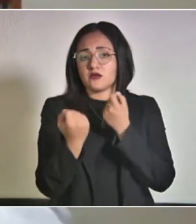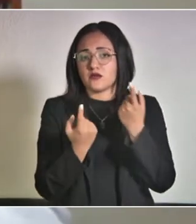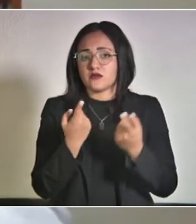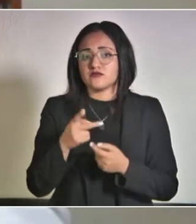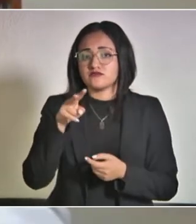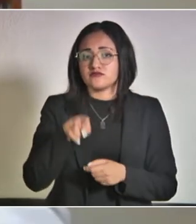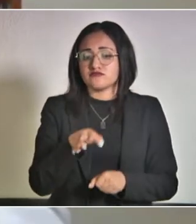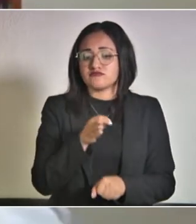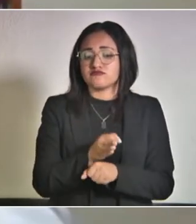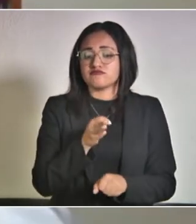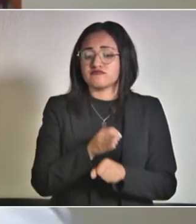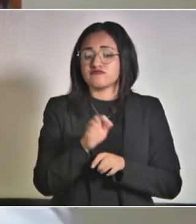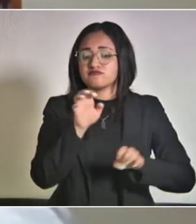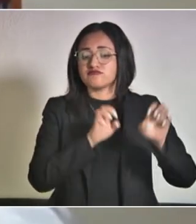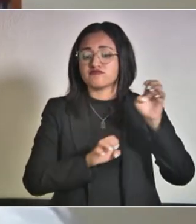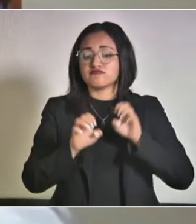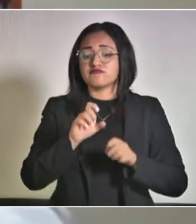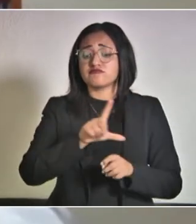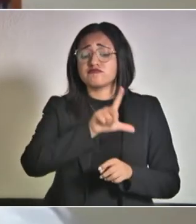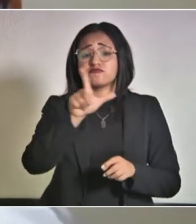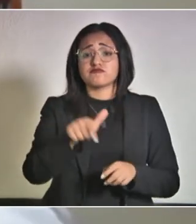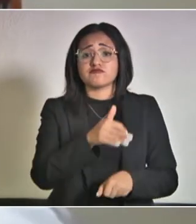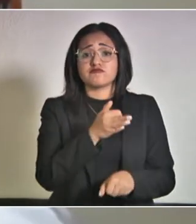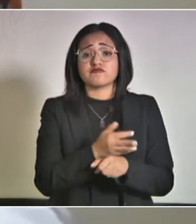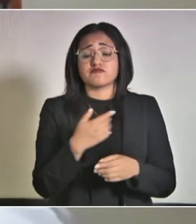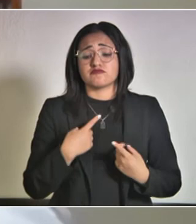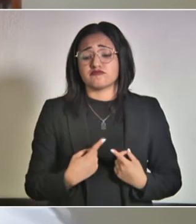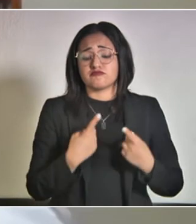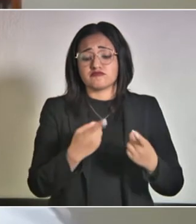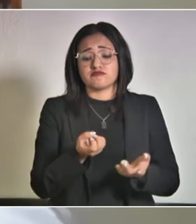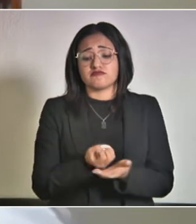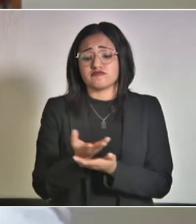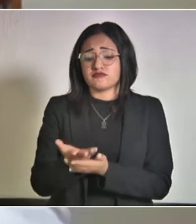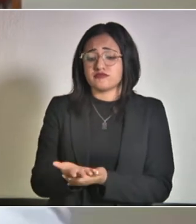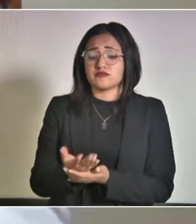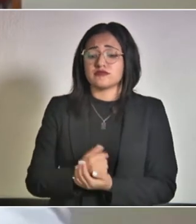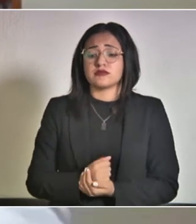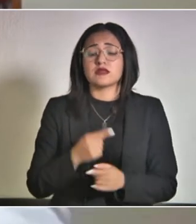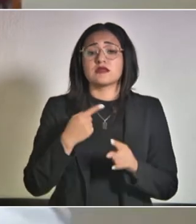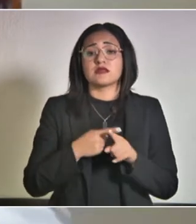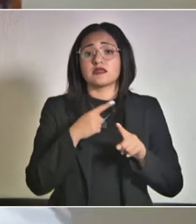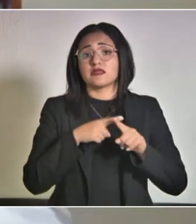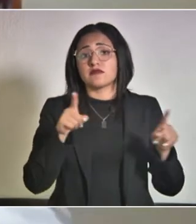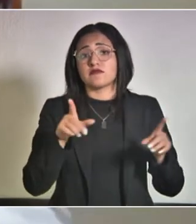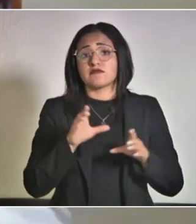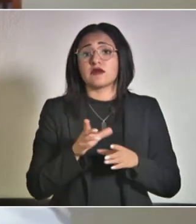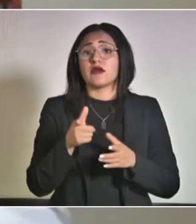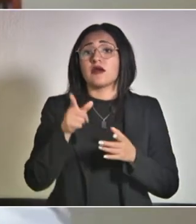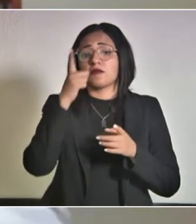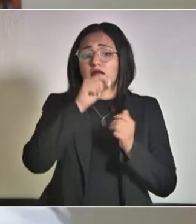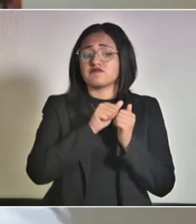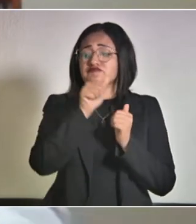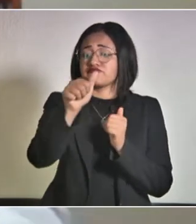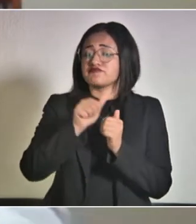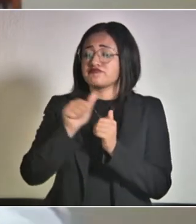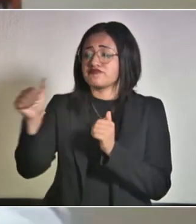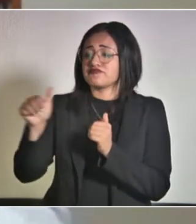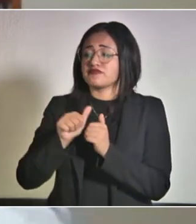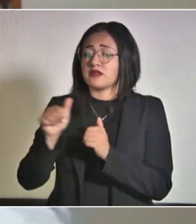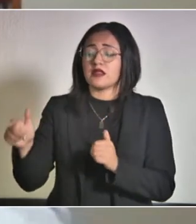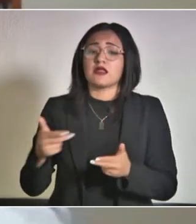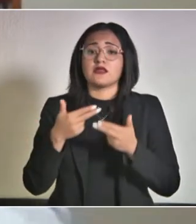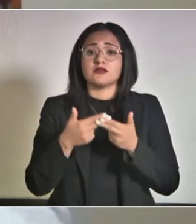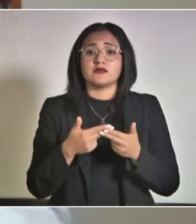en este evento y posteriormente se dará salida a las distintas comunidades para la entrega de los